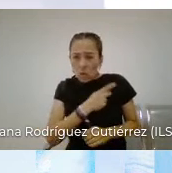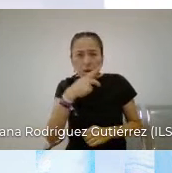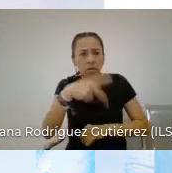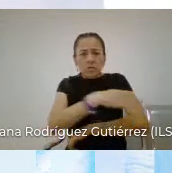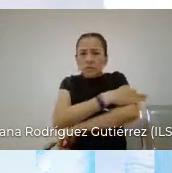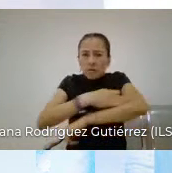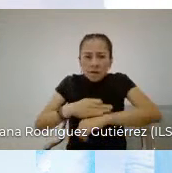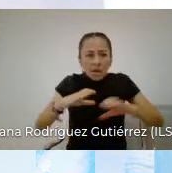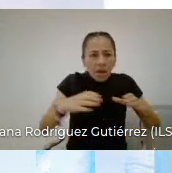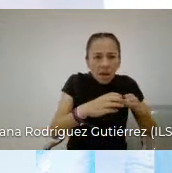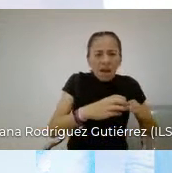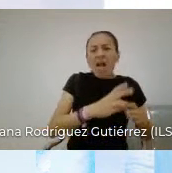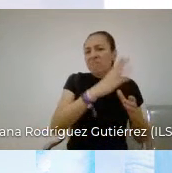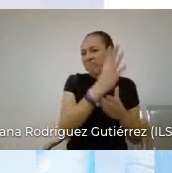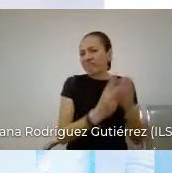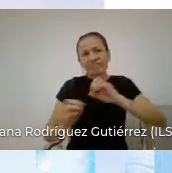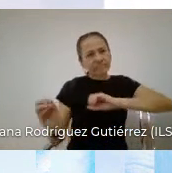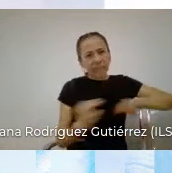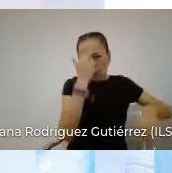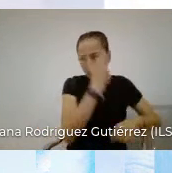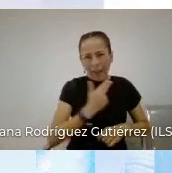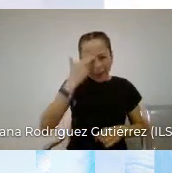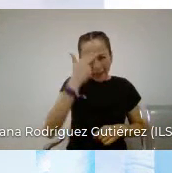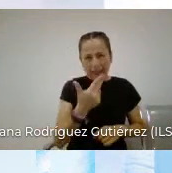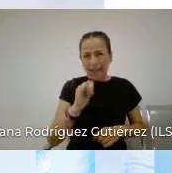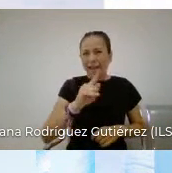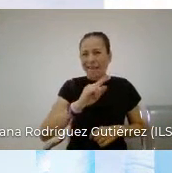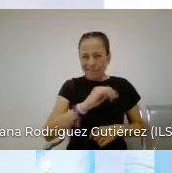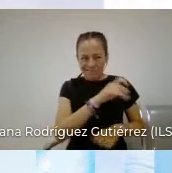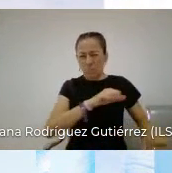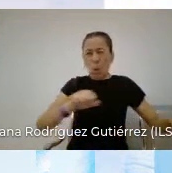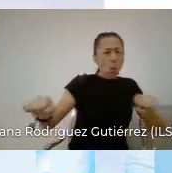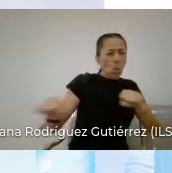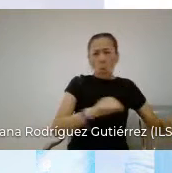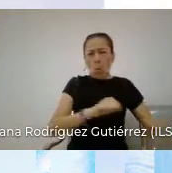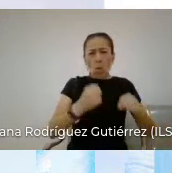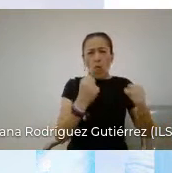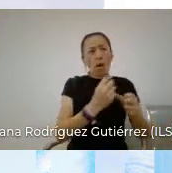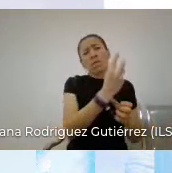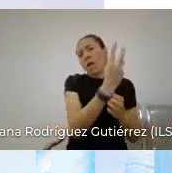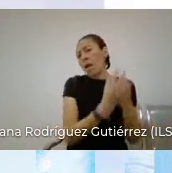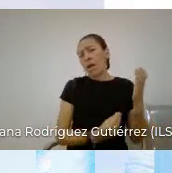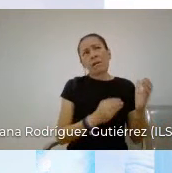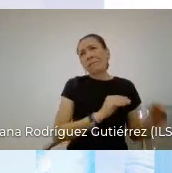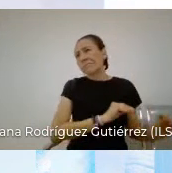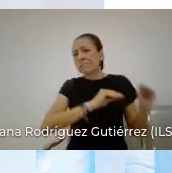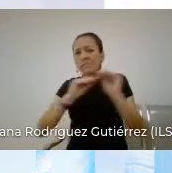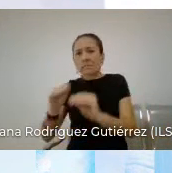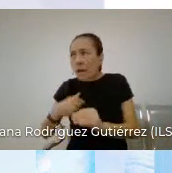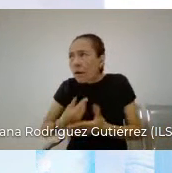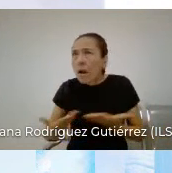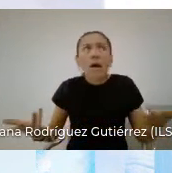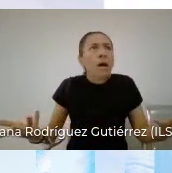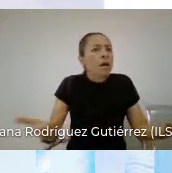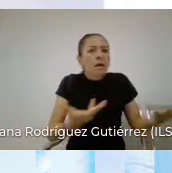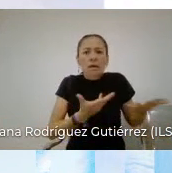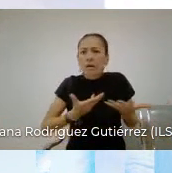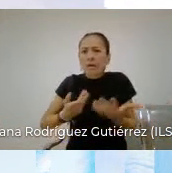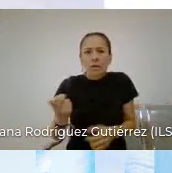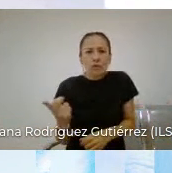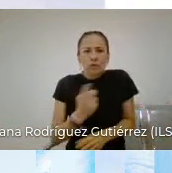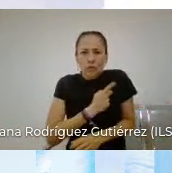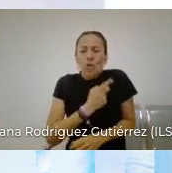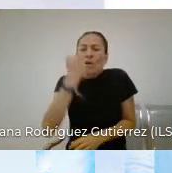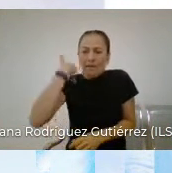después del último terremoto grande. Tiene muchísimo miedo por estar sola, no tener realmente nada de oportunidades,